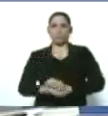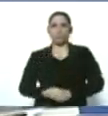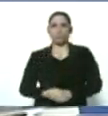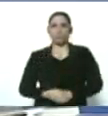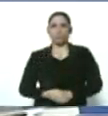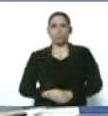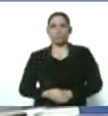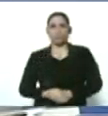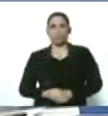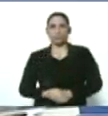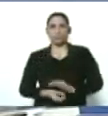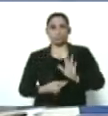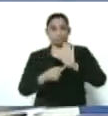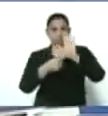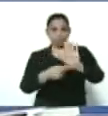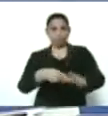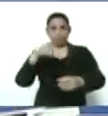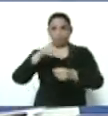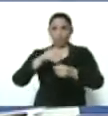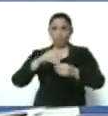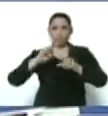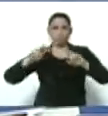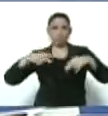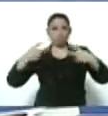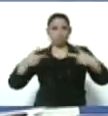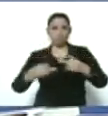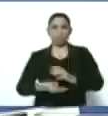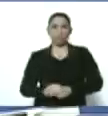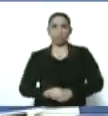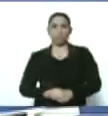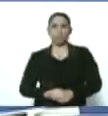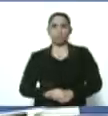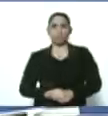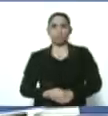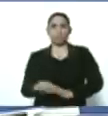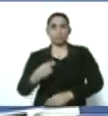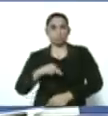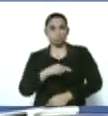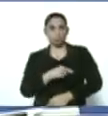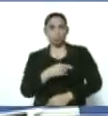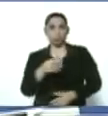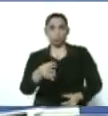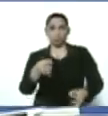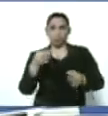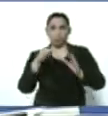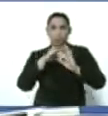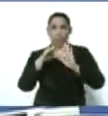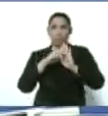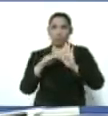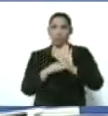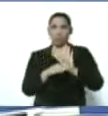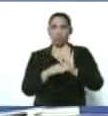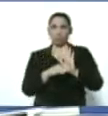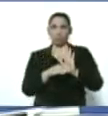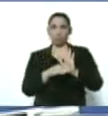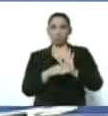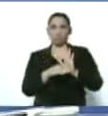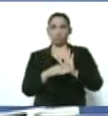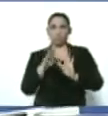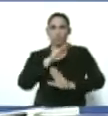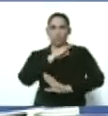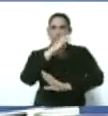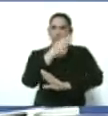un dato actualizado. Si nosotros no hubiéramos tomado estas medidas